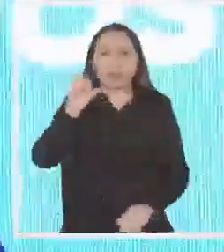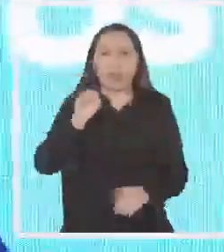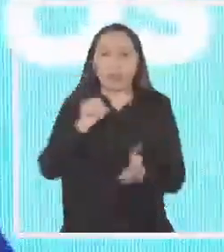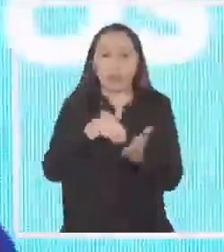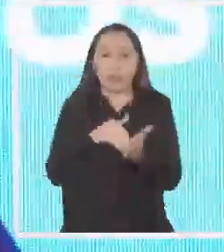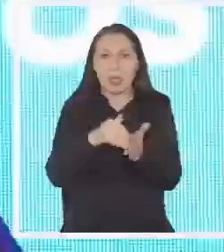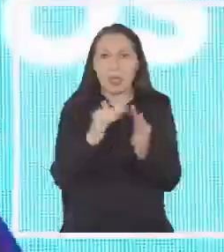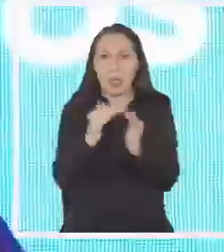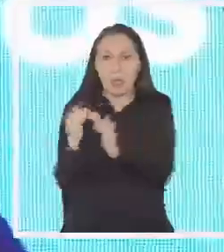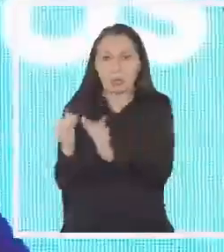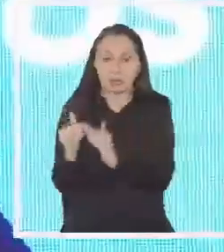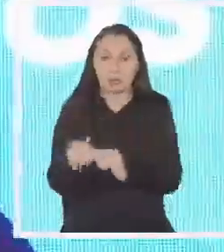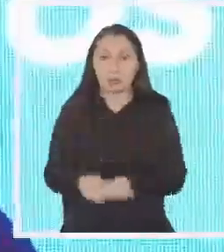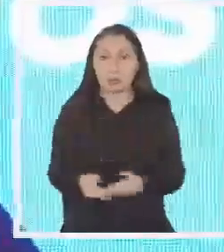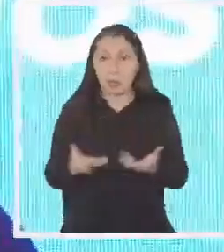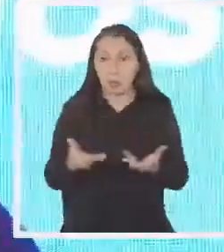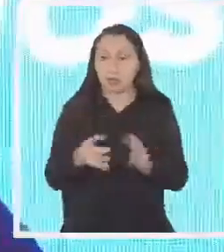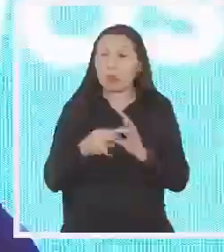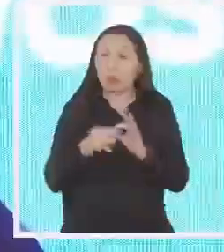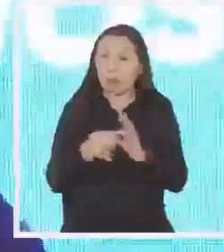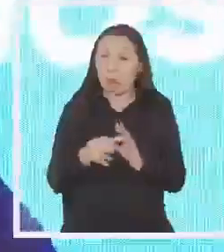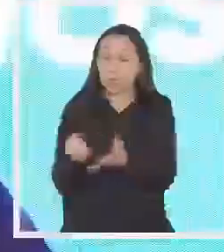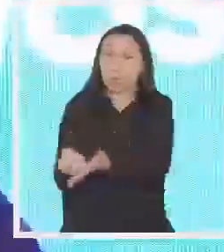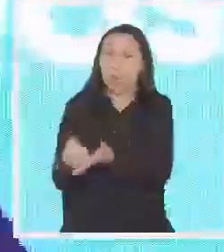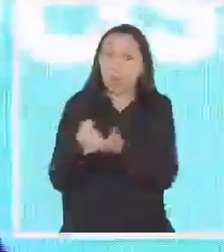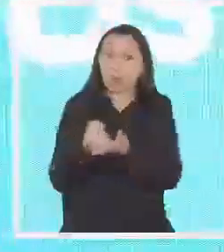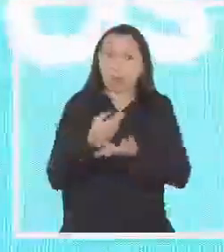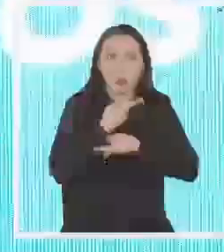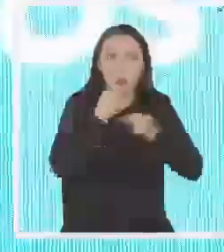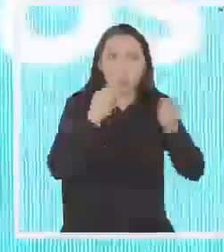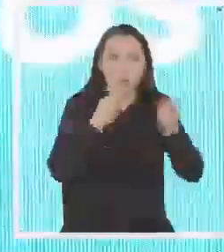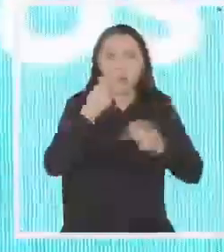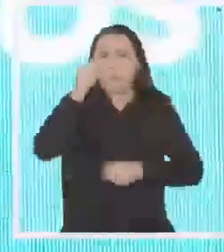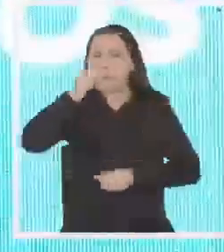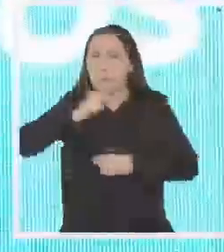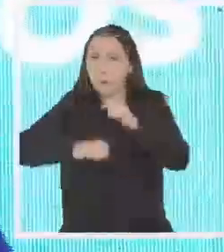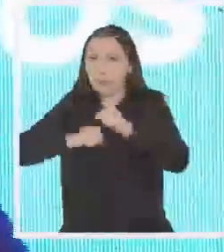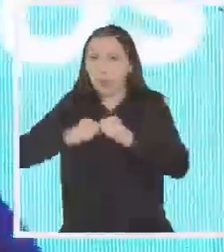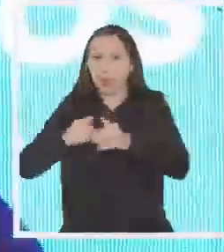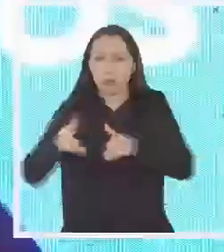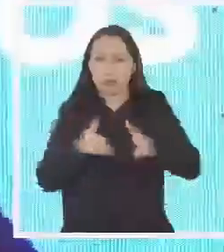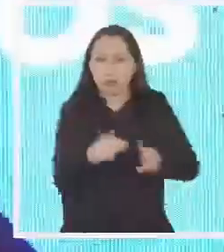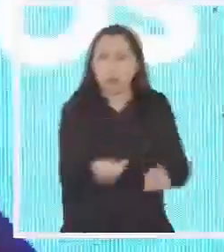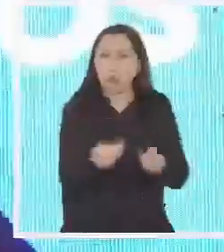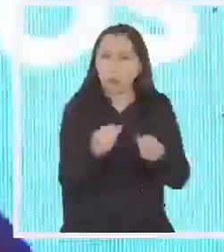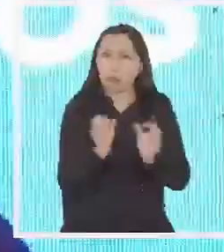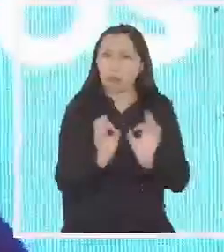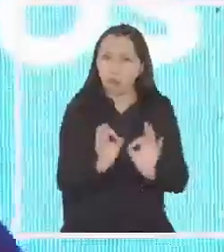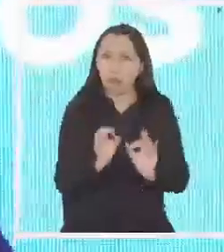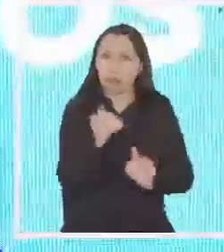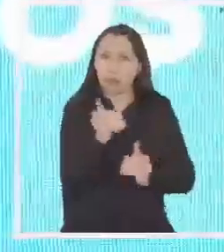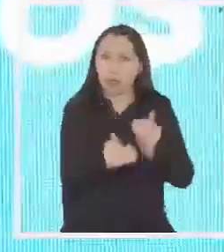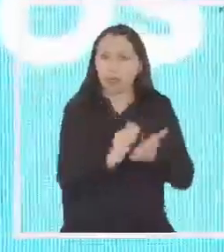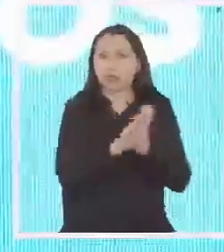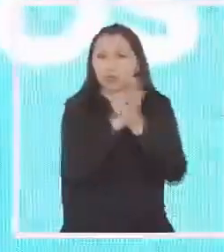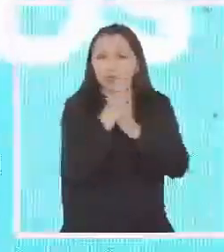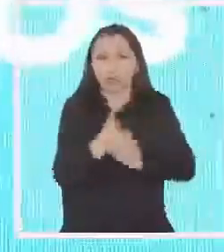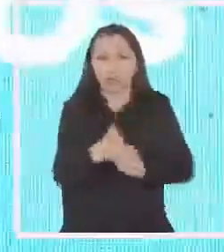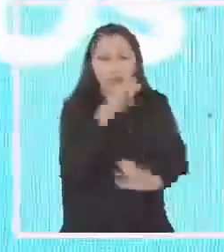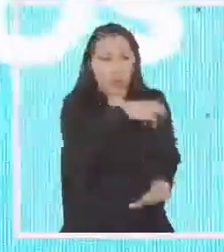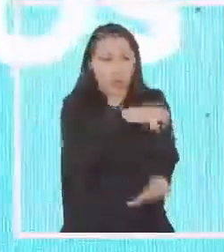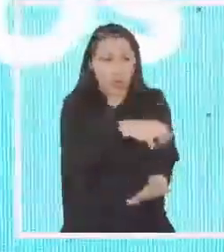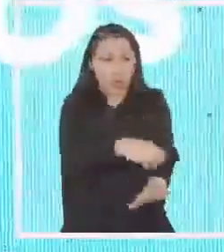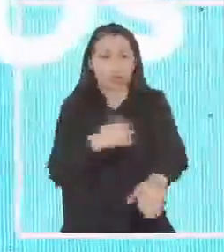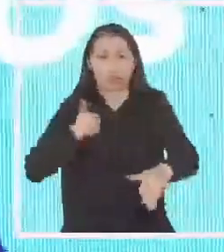viviendas. Estamos, gracias a la colaboración público-privada, avanzando en la dirección correcta, y